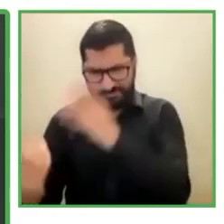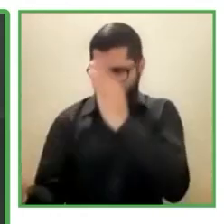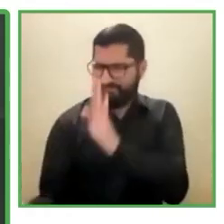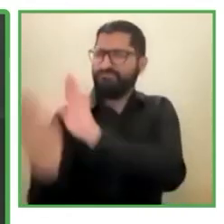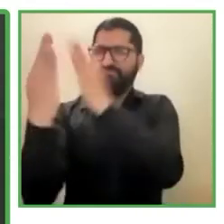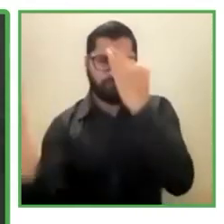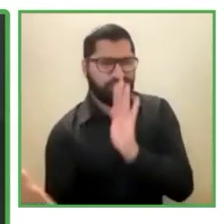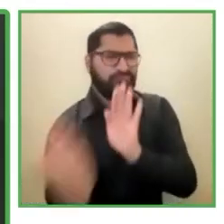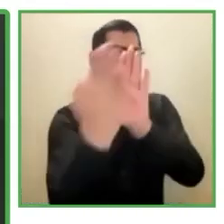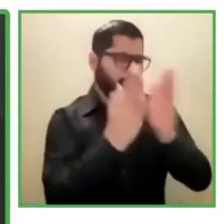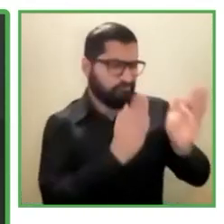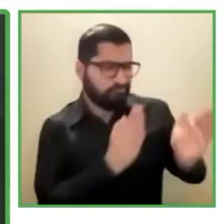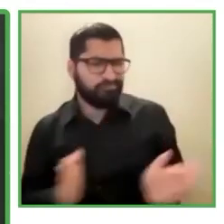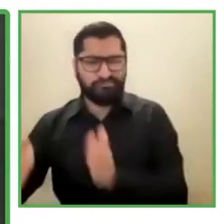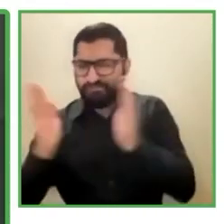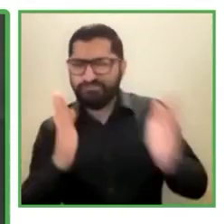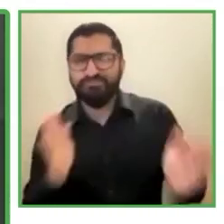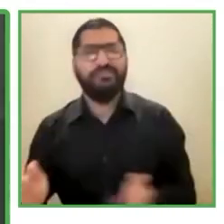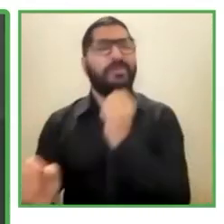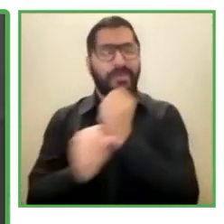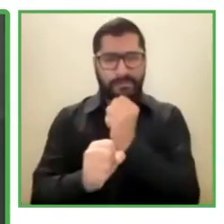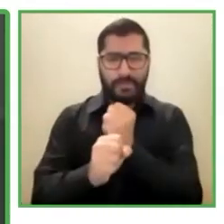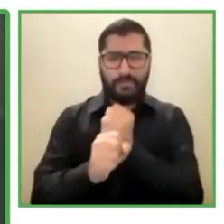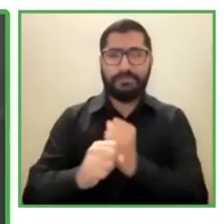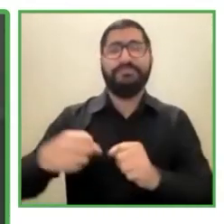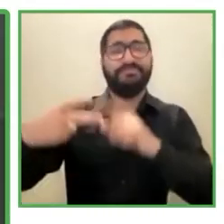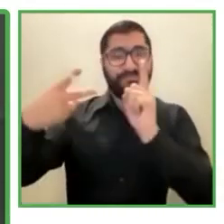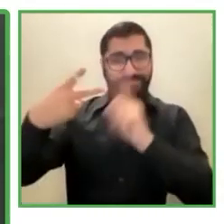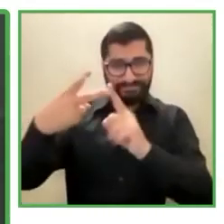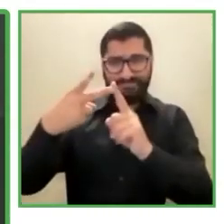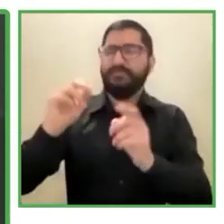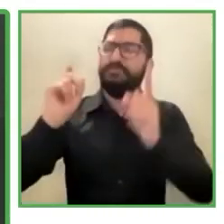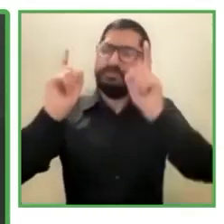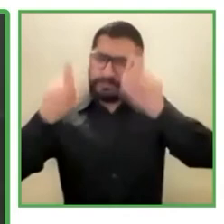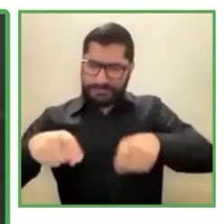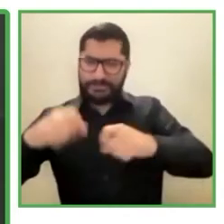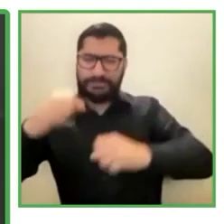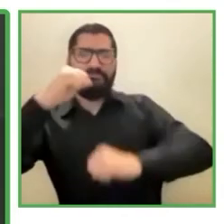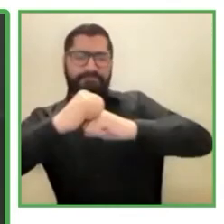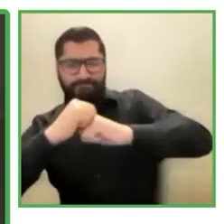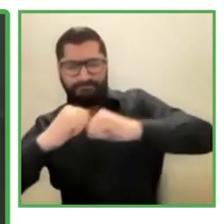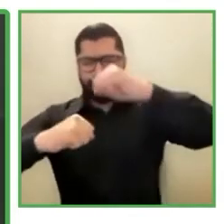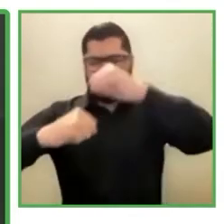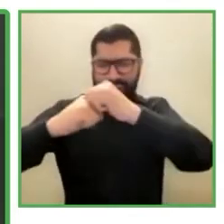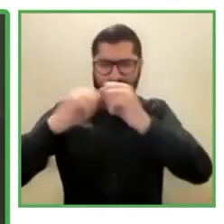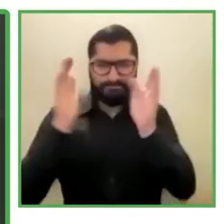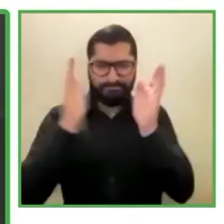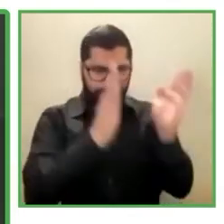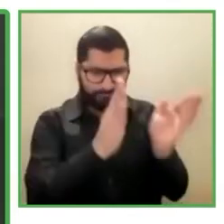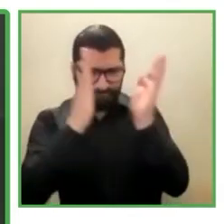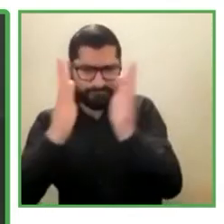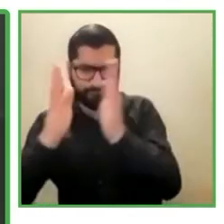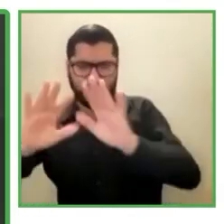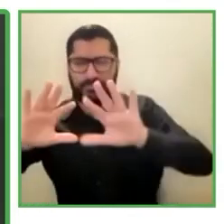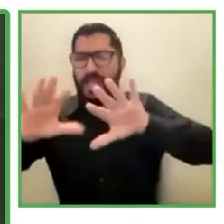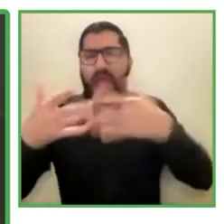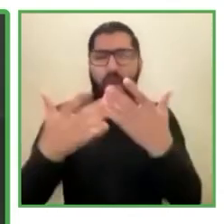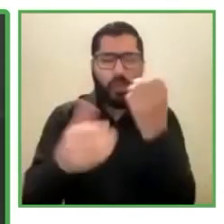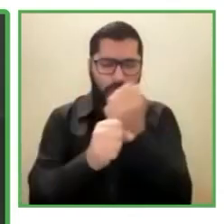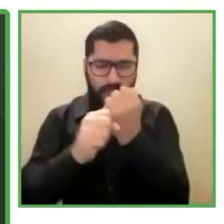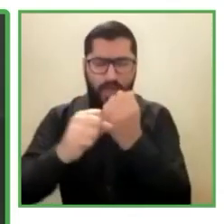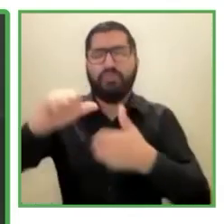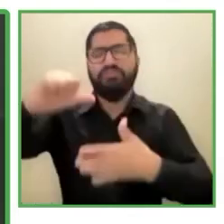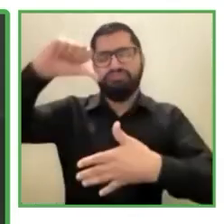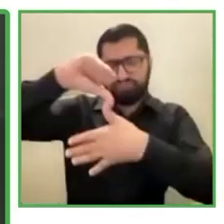tiene que ver con los temas estructurales de nuestra región América Latina y el Caribe. La gran heterogeneidad productiva,